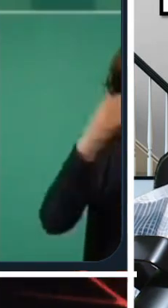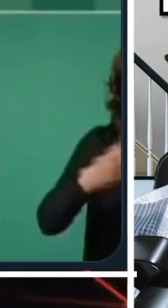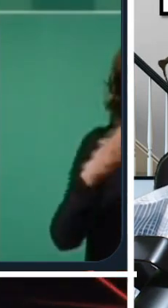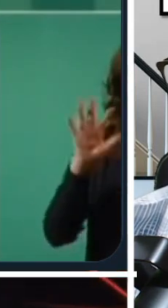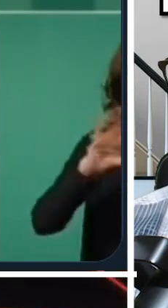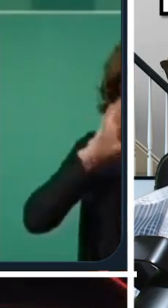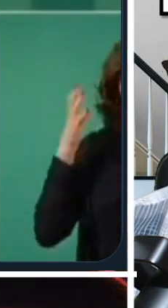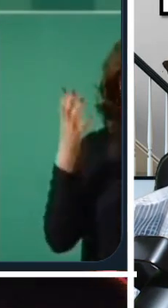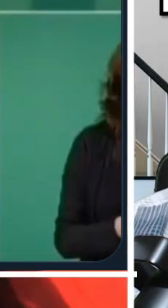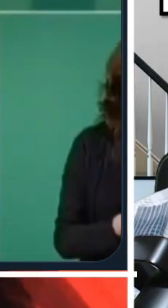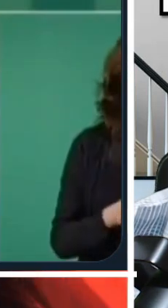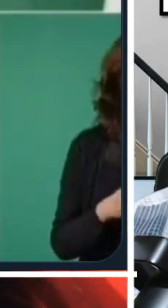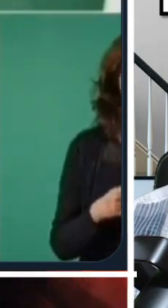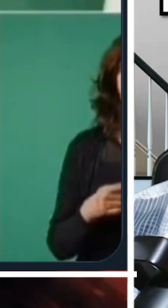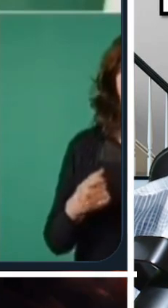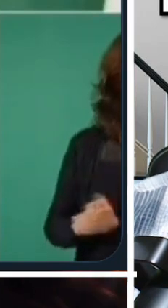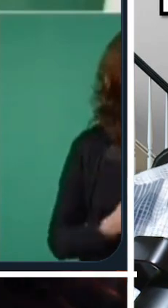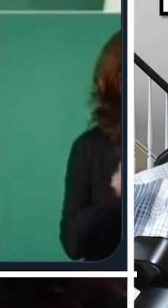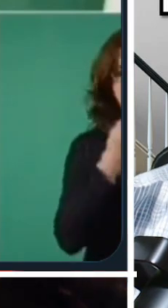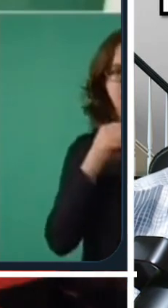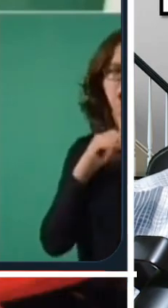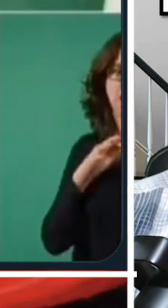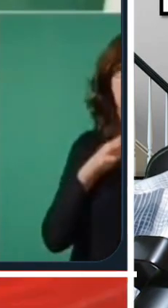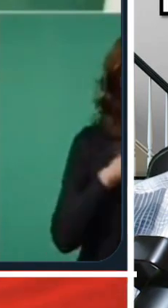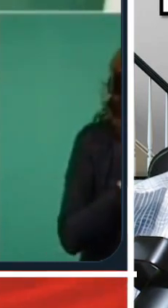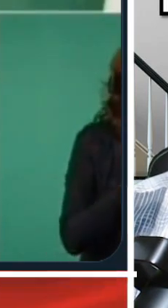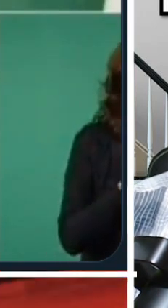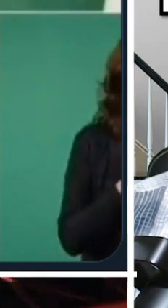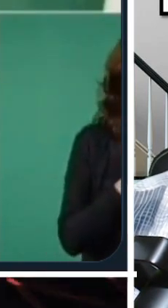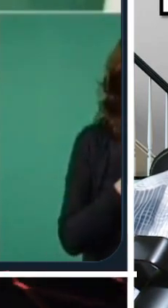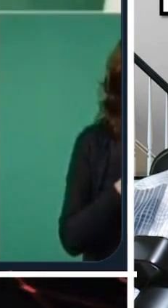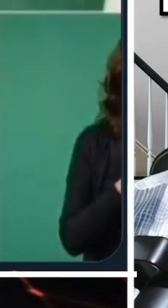dijo el presidente. Se le derrocó